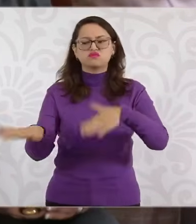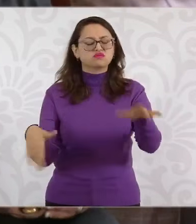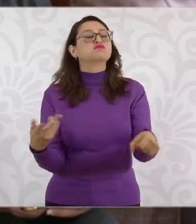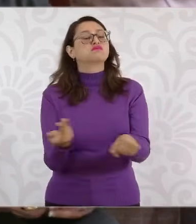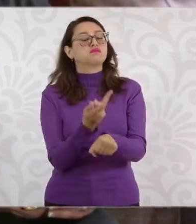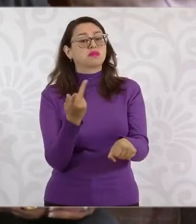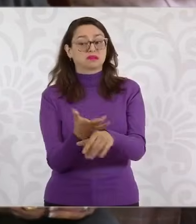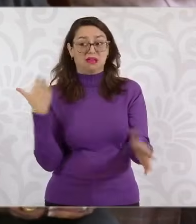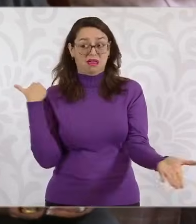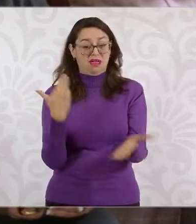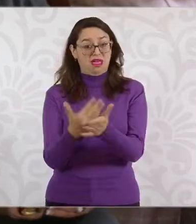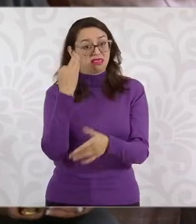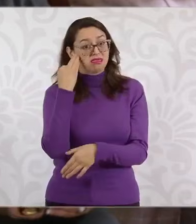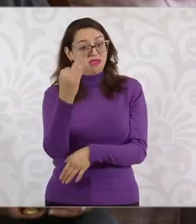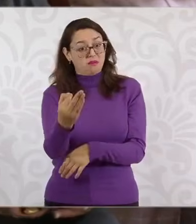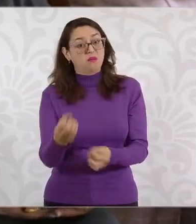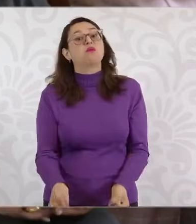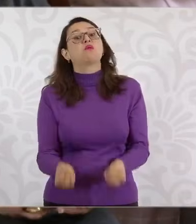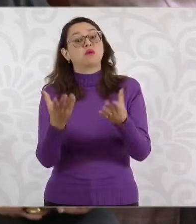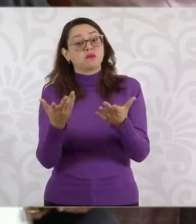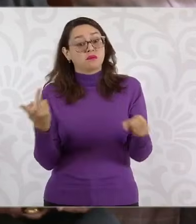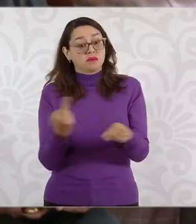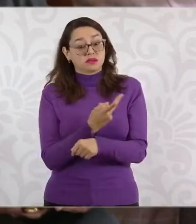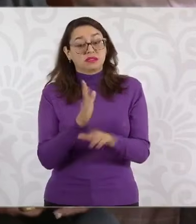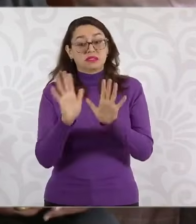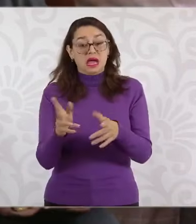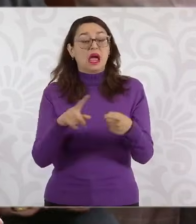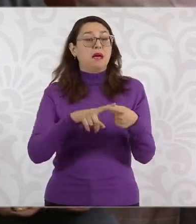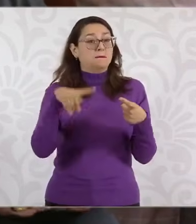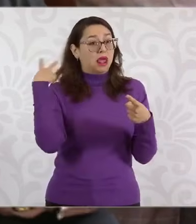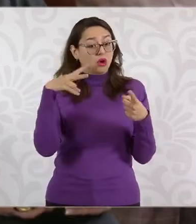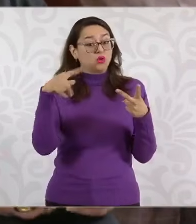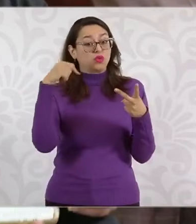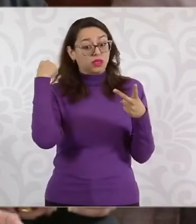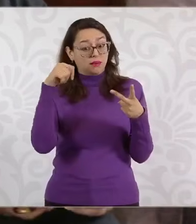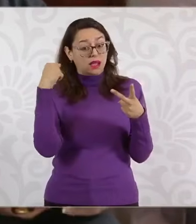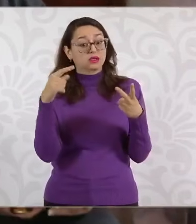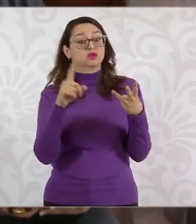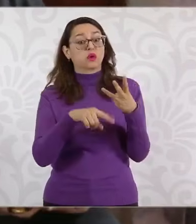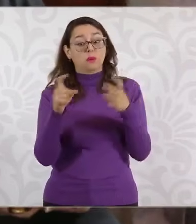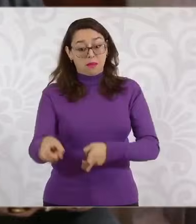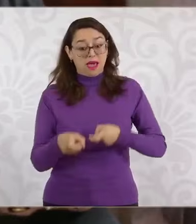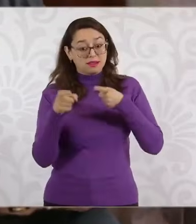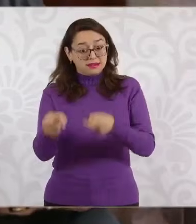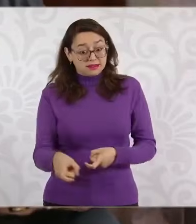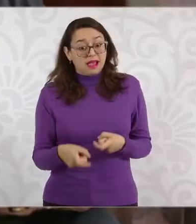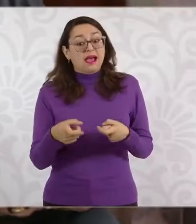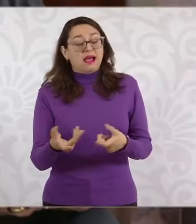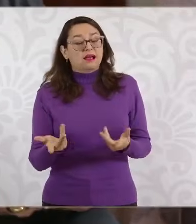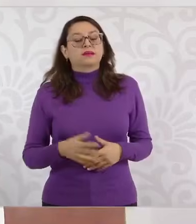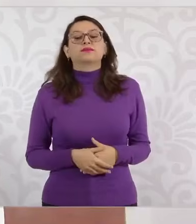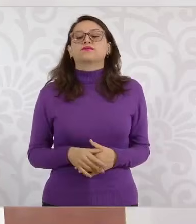acerca del derrame que ya afecta a Veracruz, Tabasco, afecta a los pescadores, afecta Sí, hubo